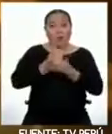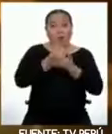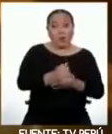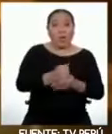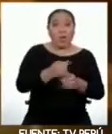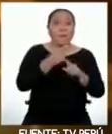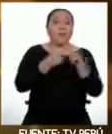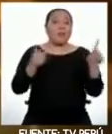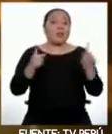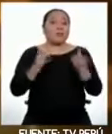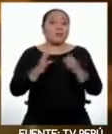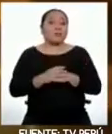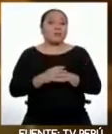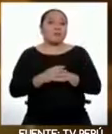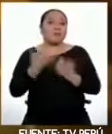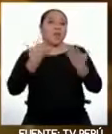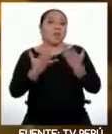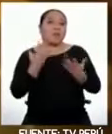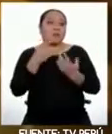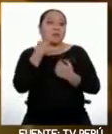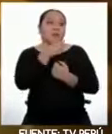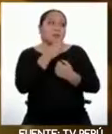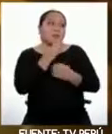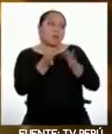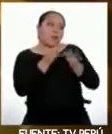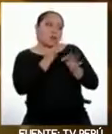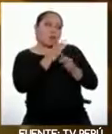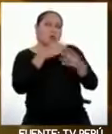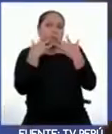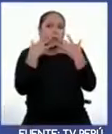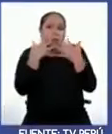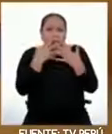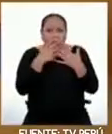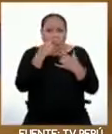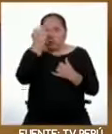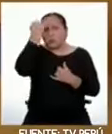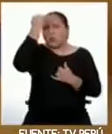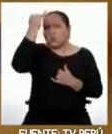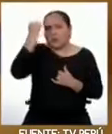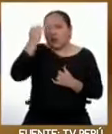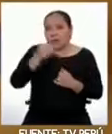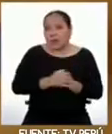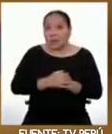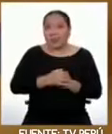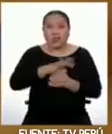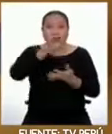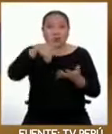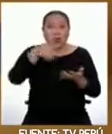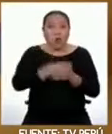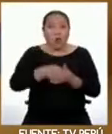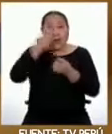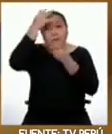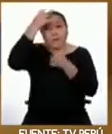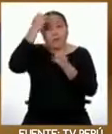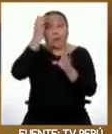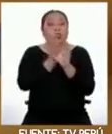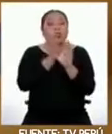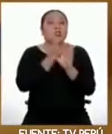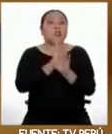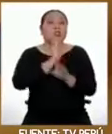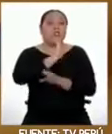Sin embargo, podríamos hablar de sus miedos, de sus expectativas, toda la información psicológica sobre